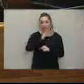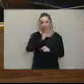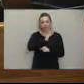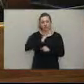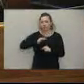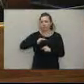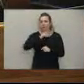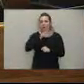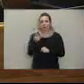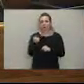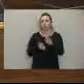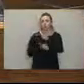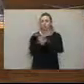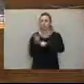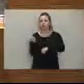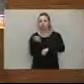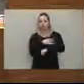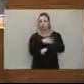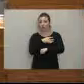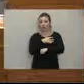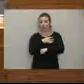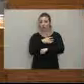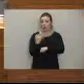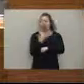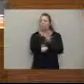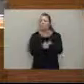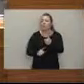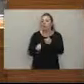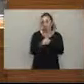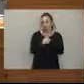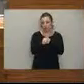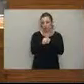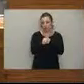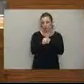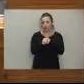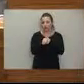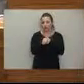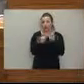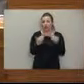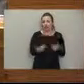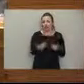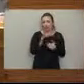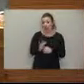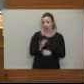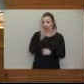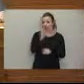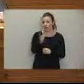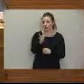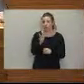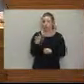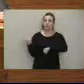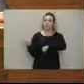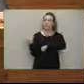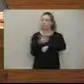crear fondos que financien los efectos, sino atender prioritariamente a las causas. Y además, este fondo se